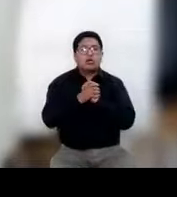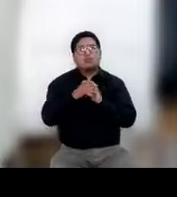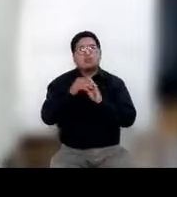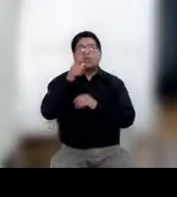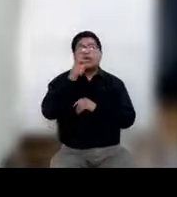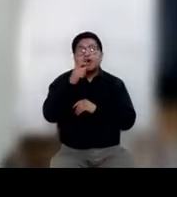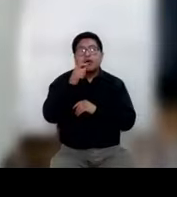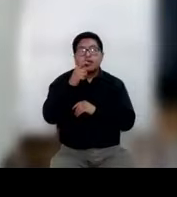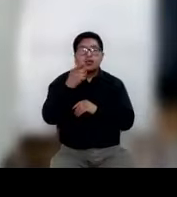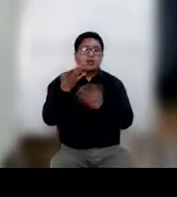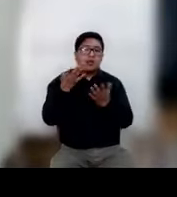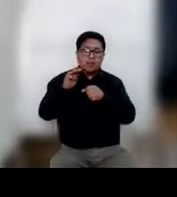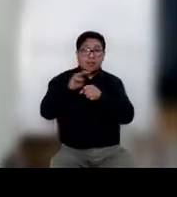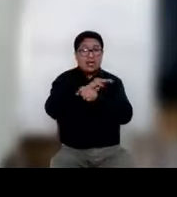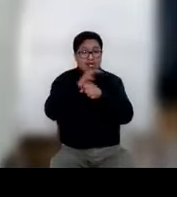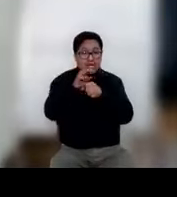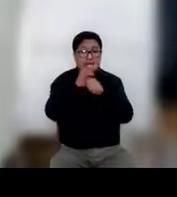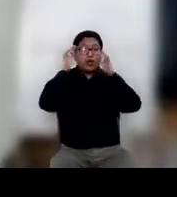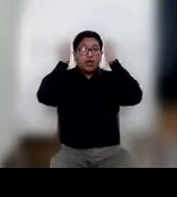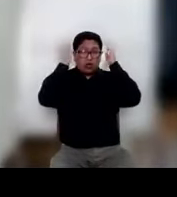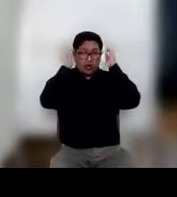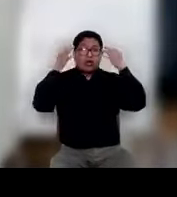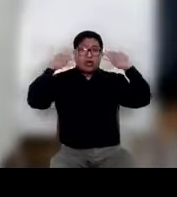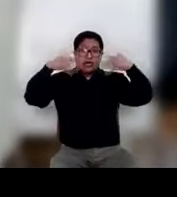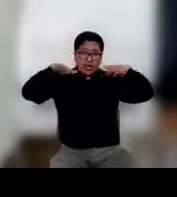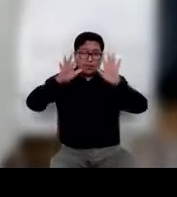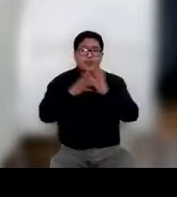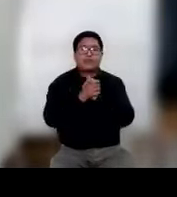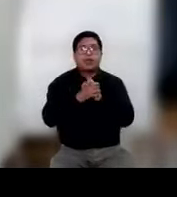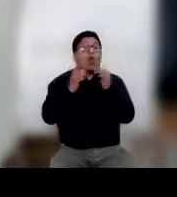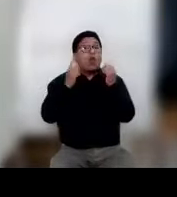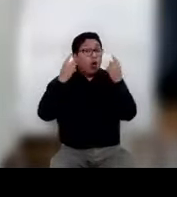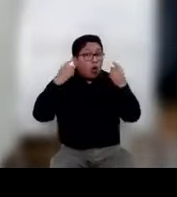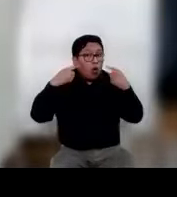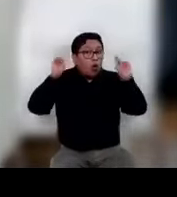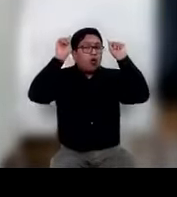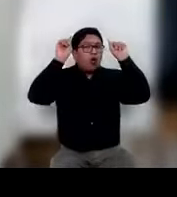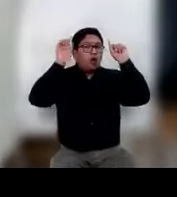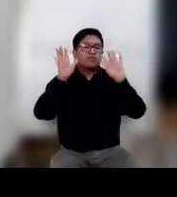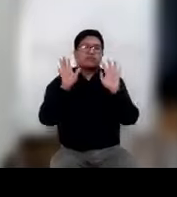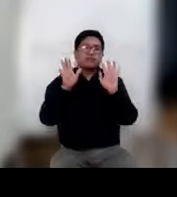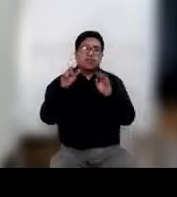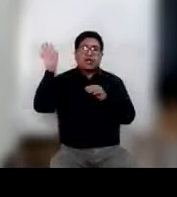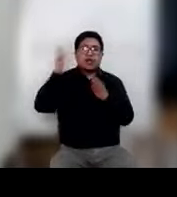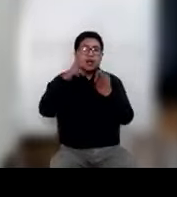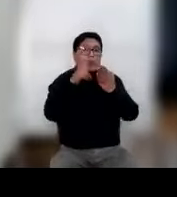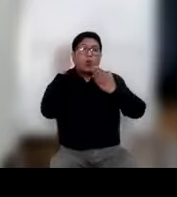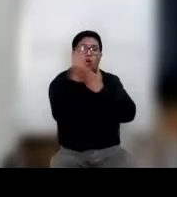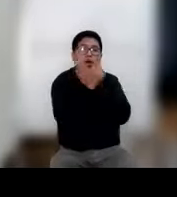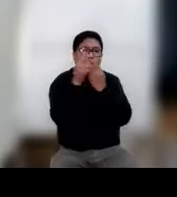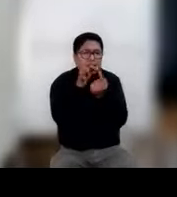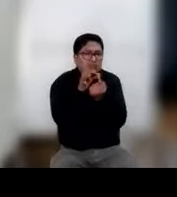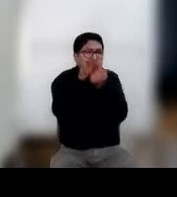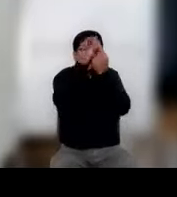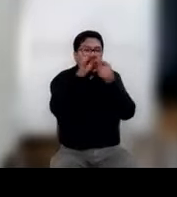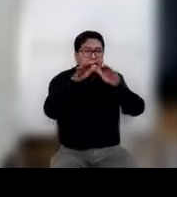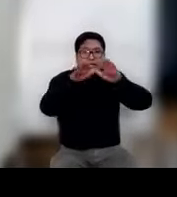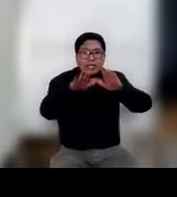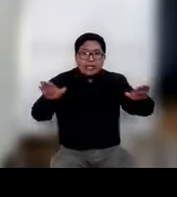la ministerio de educación se logró establecer un programa especial para los niños niñas adolescentes